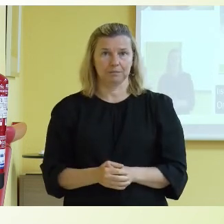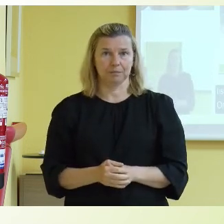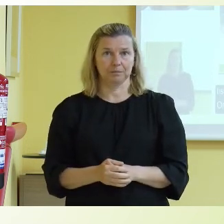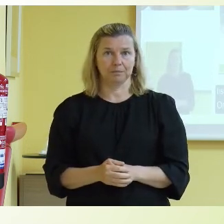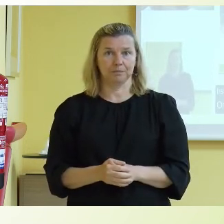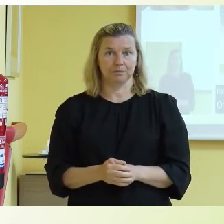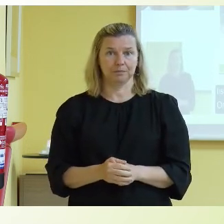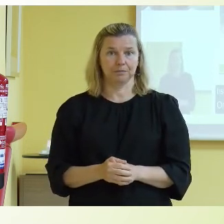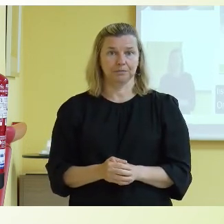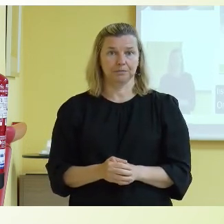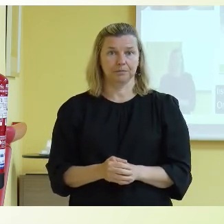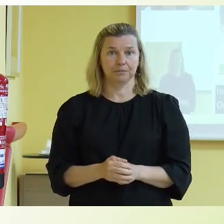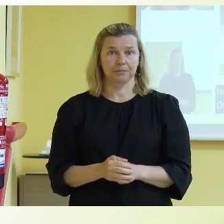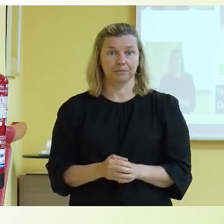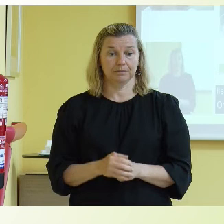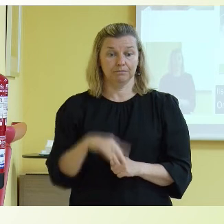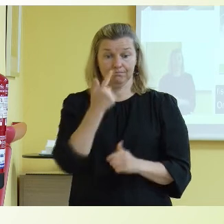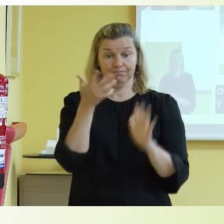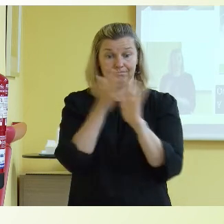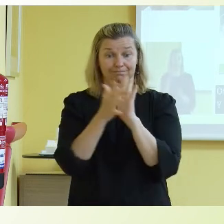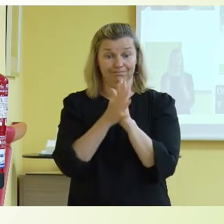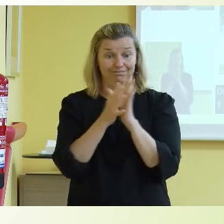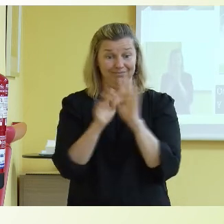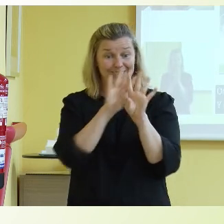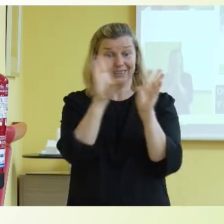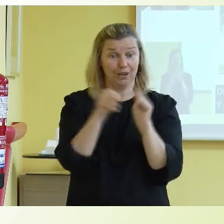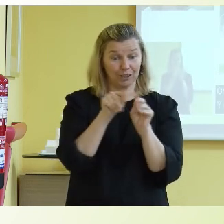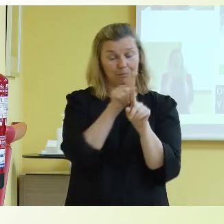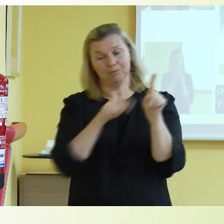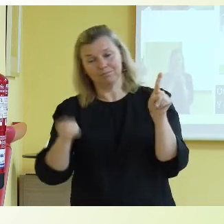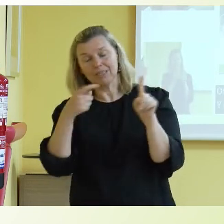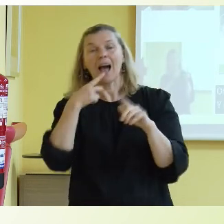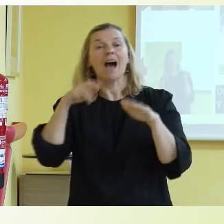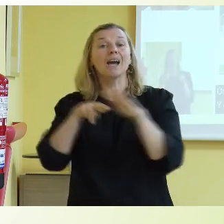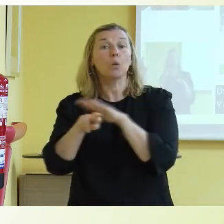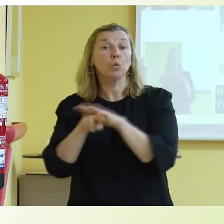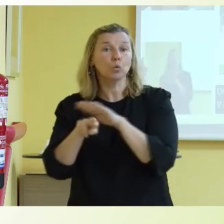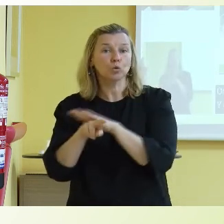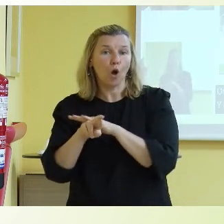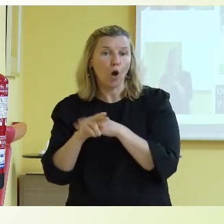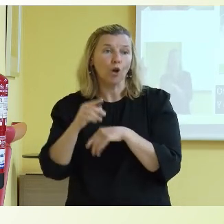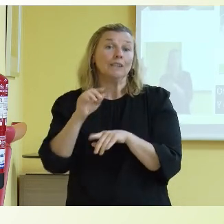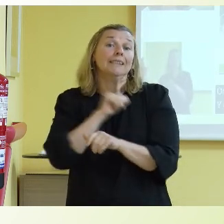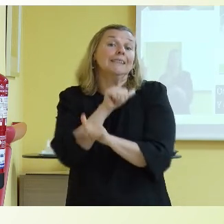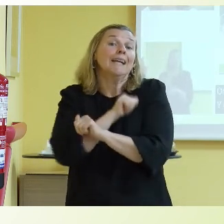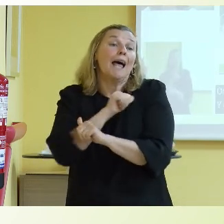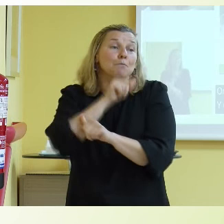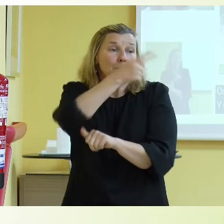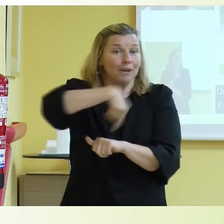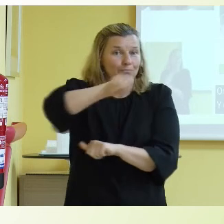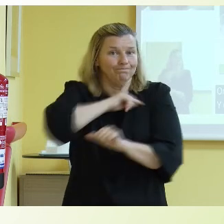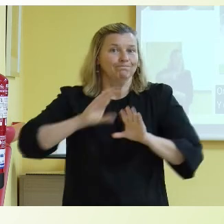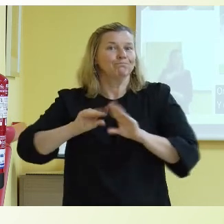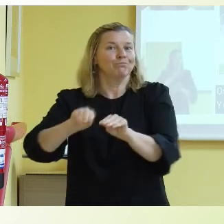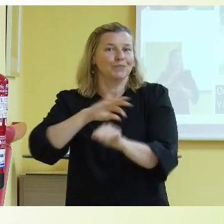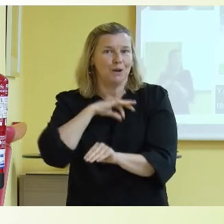Y después de esta breve introducción, pasamos a los recursos que os pueden resultar, espero, de utilidad